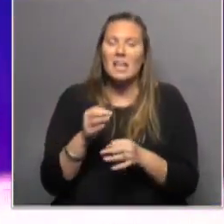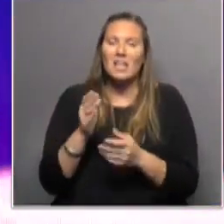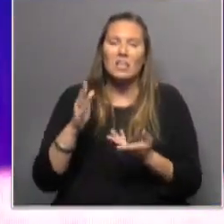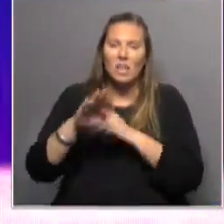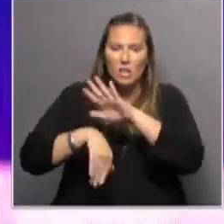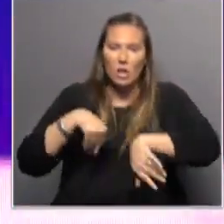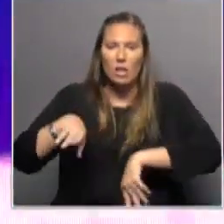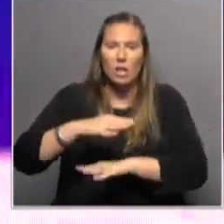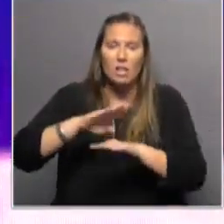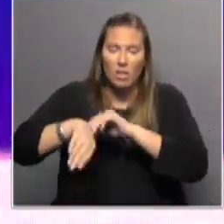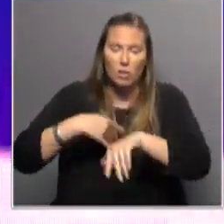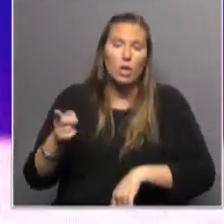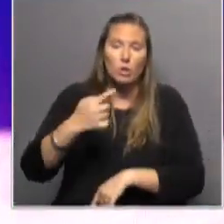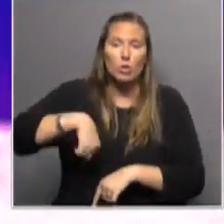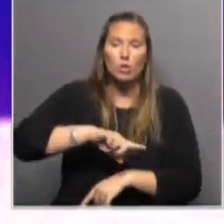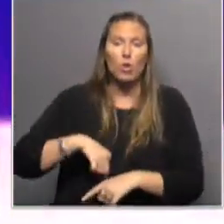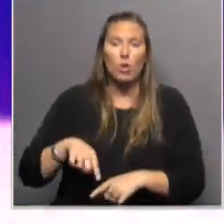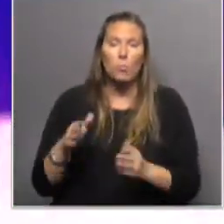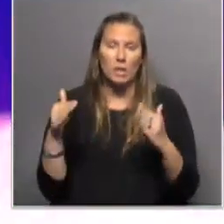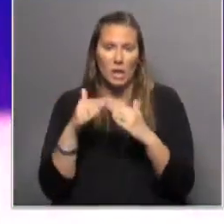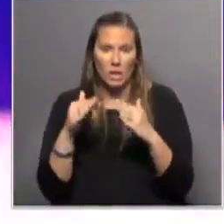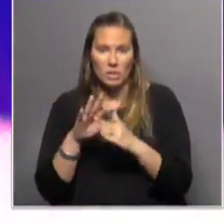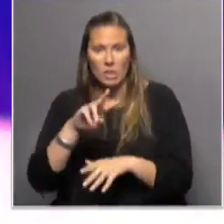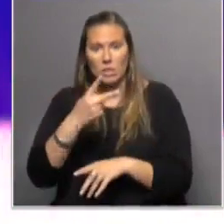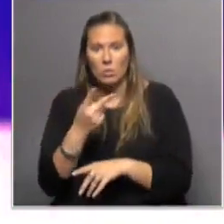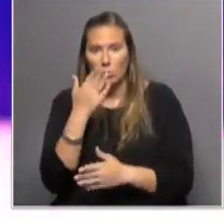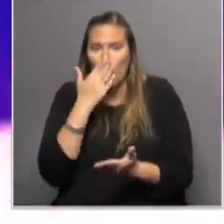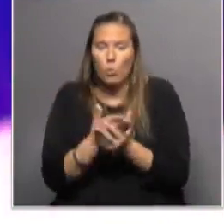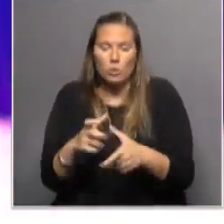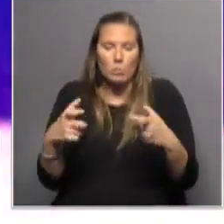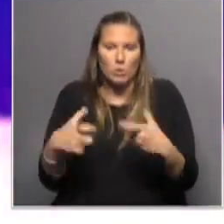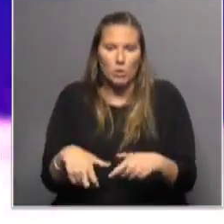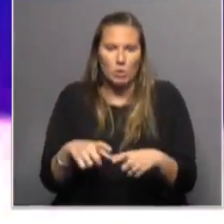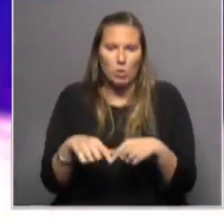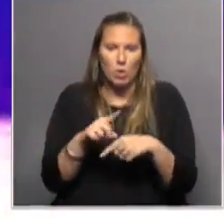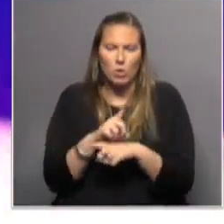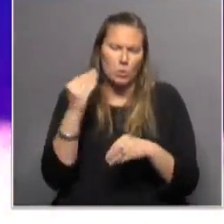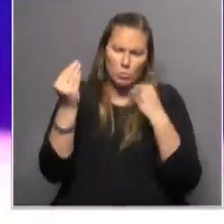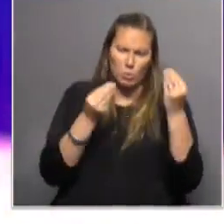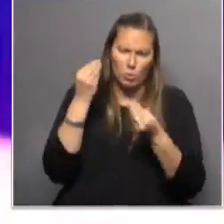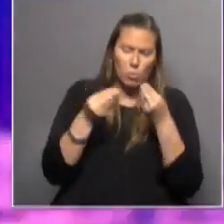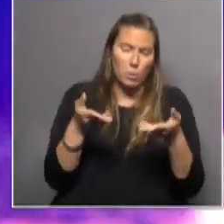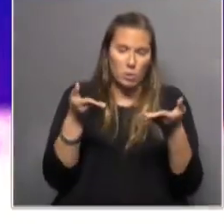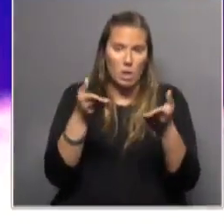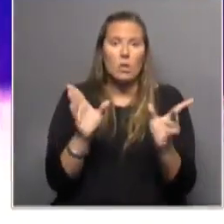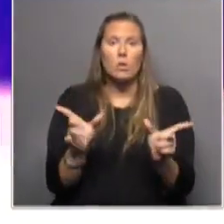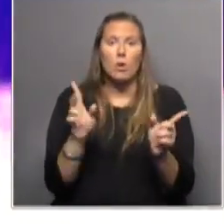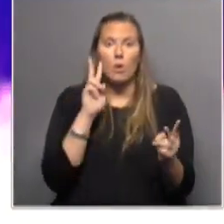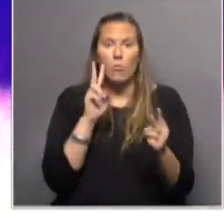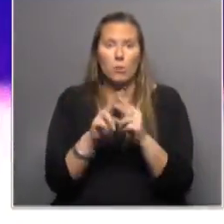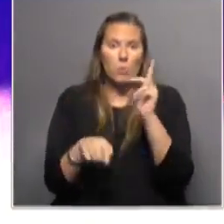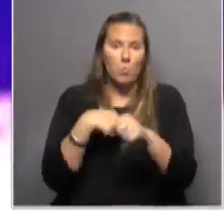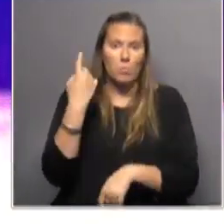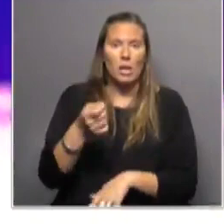es Todos para las casas y es del segundo y hasta ahora último álbum de la banda que se llama No estén preocupados acá lo tienen nos despedimos hasta